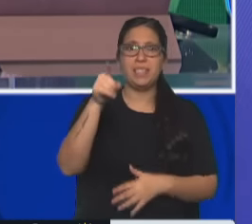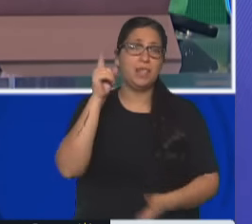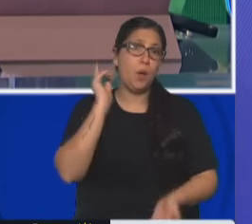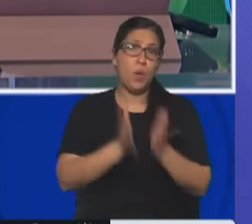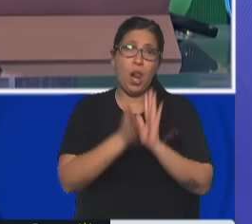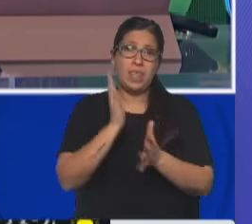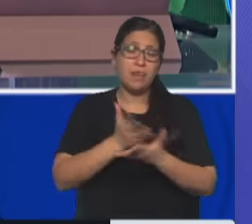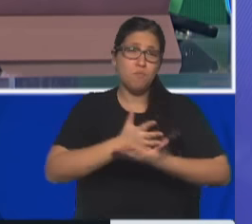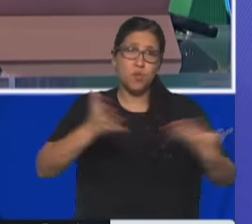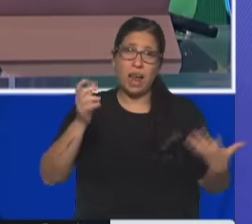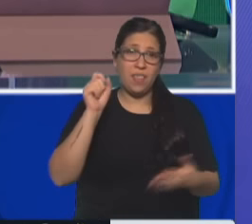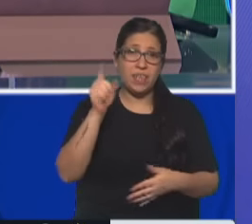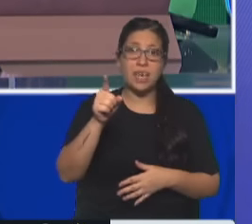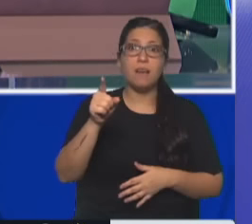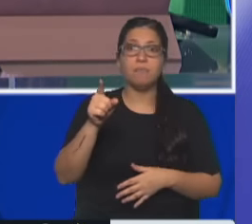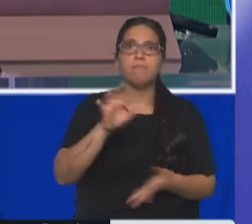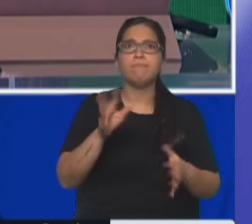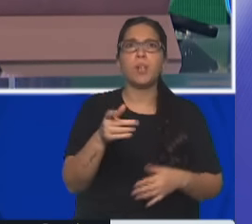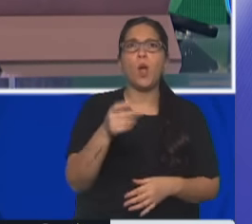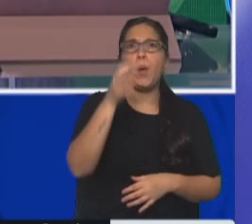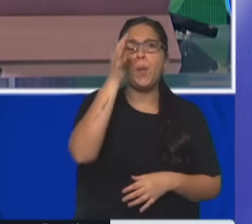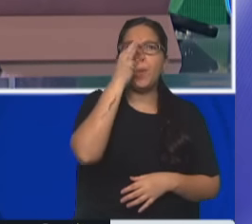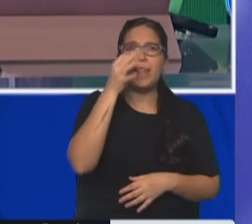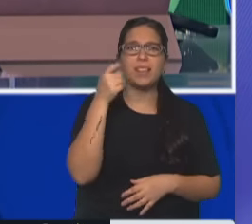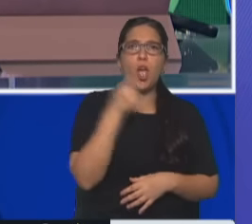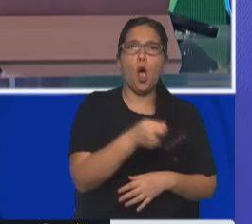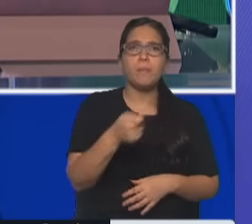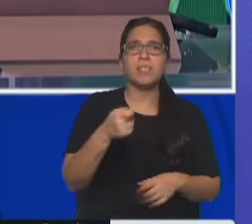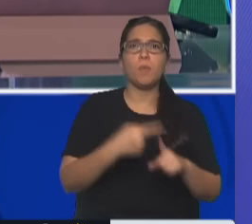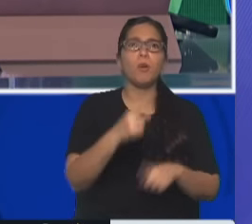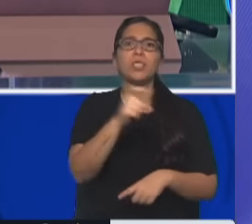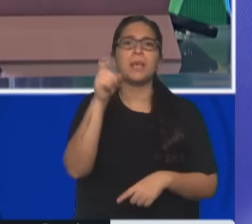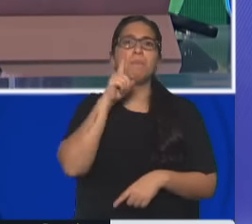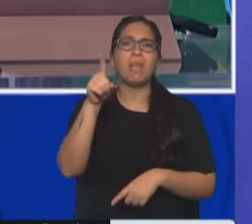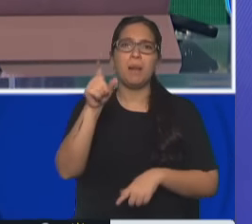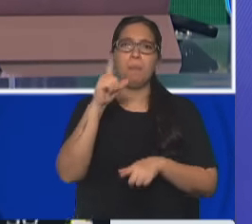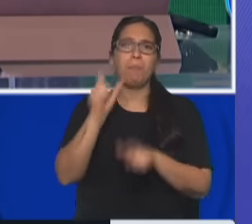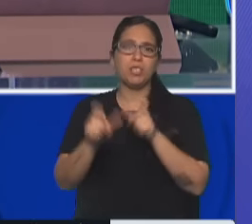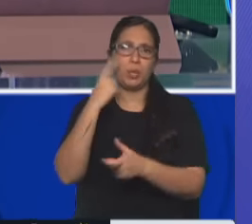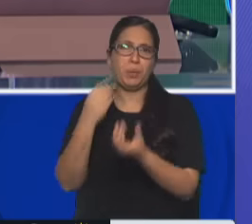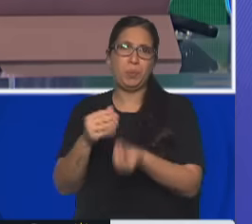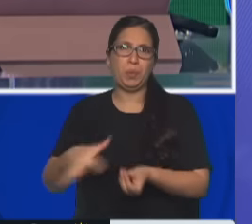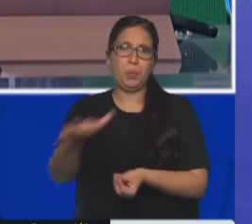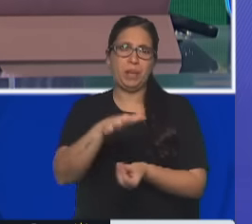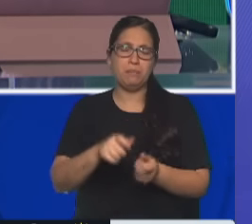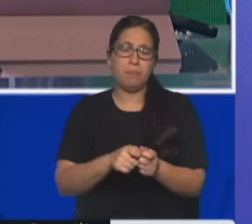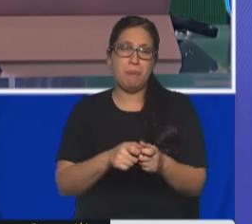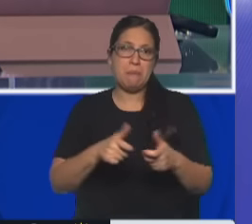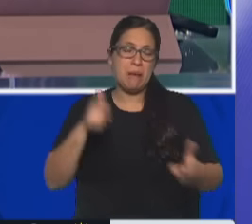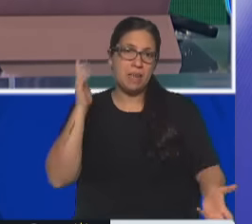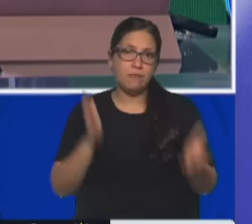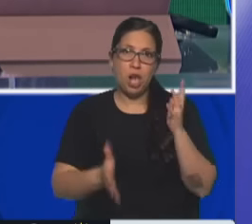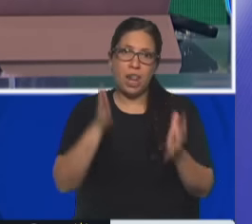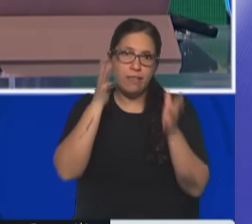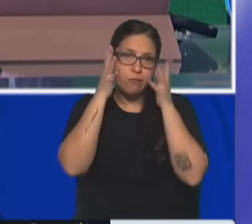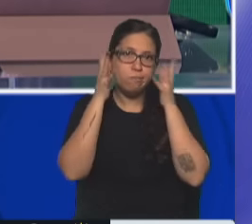de homicidios más allá de los cambios, arriba de los 20 homicidios cada 100.000 habitantes siempre, y con la expansión, como vemos, porque además ese es el